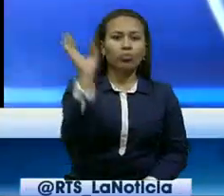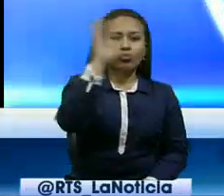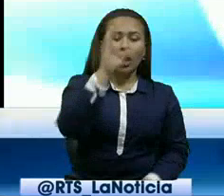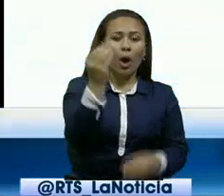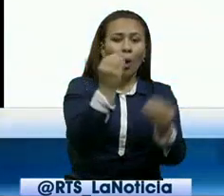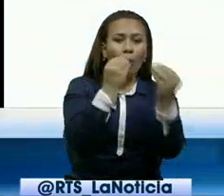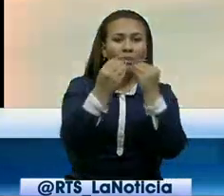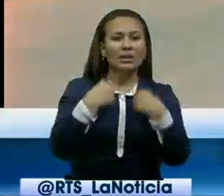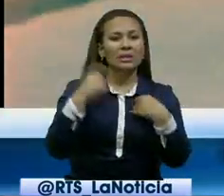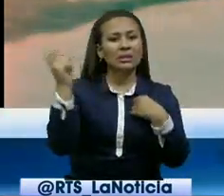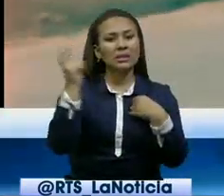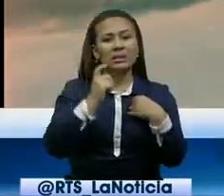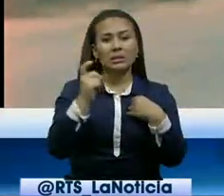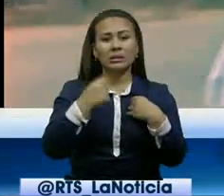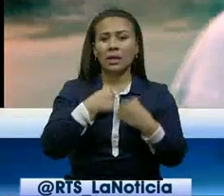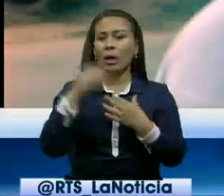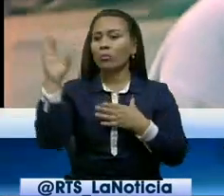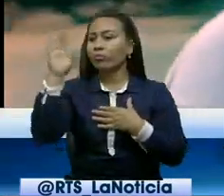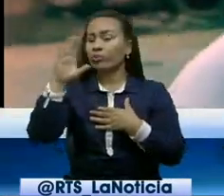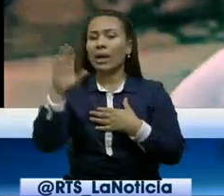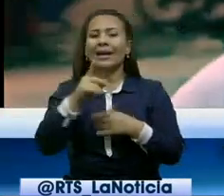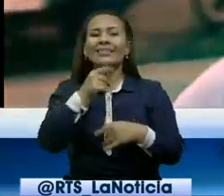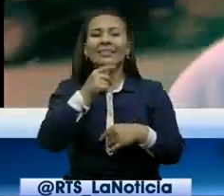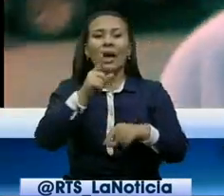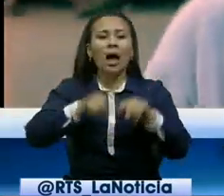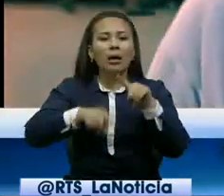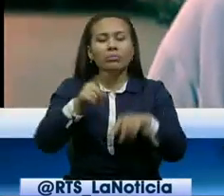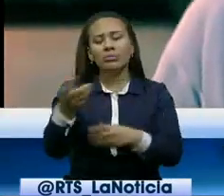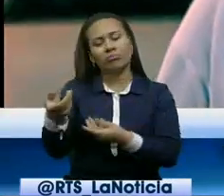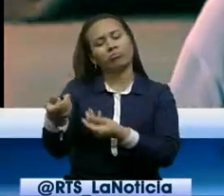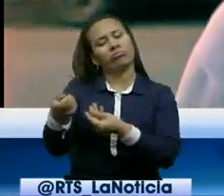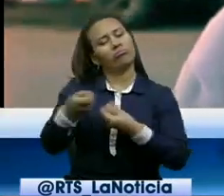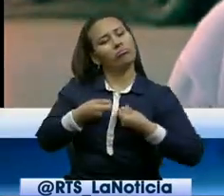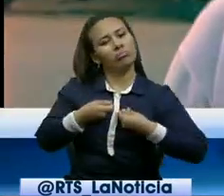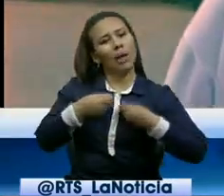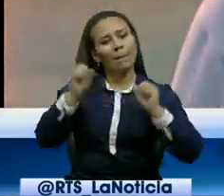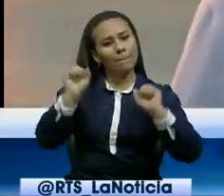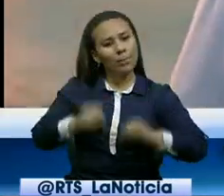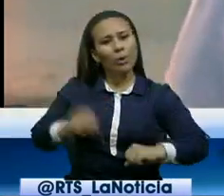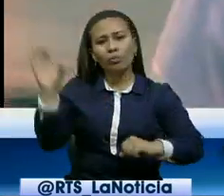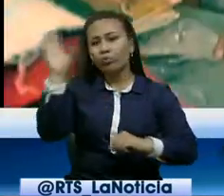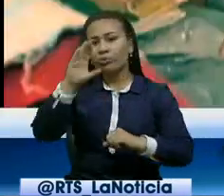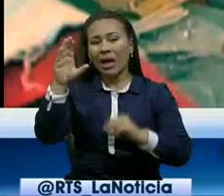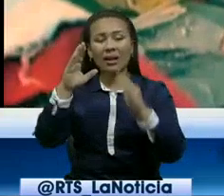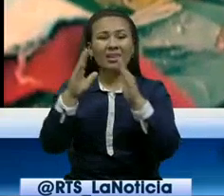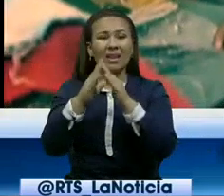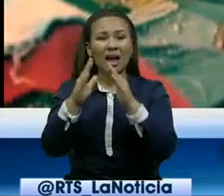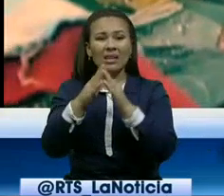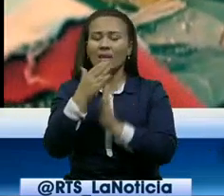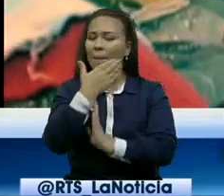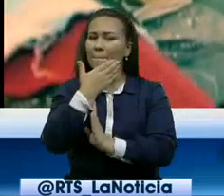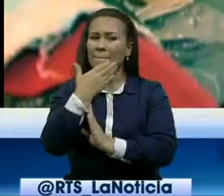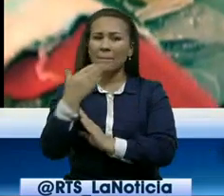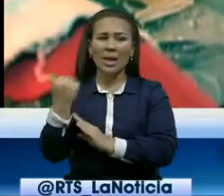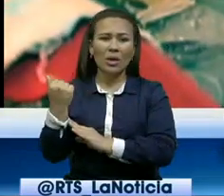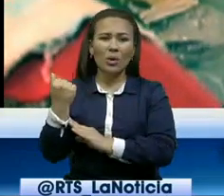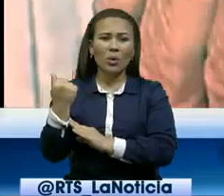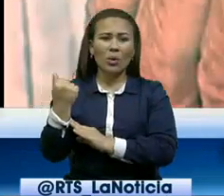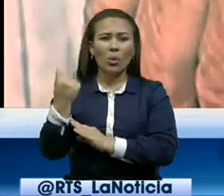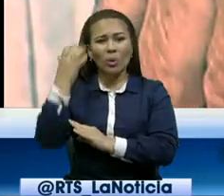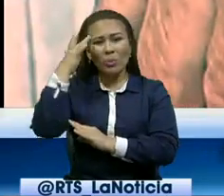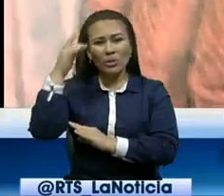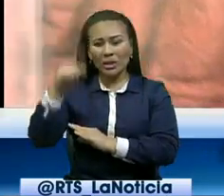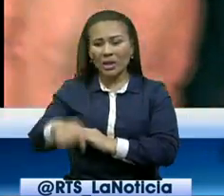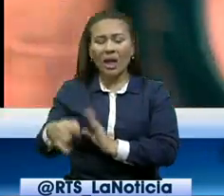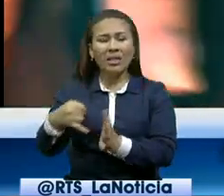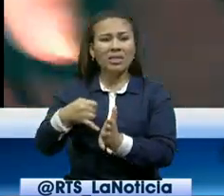cosa. Está en búsqueda de una mano amiga que le pueda ayudar a conseguir una vivienda, mejore su calidad de vida y